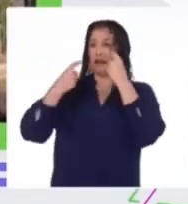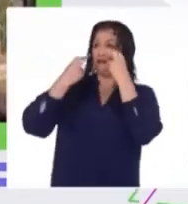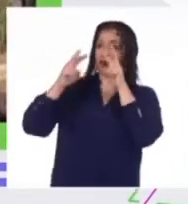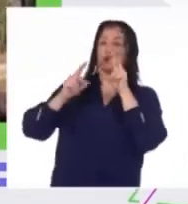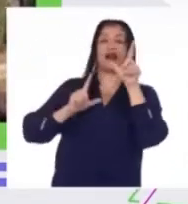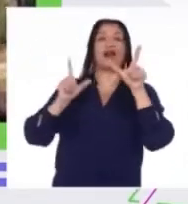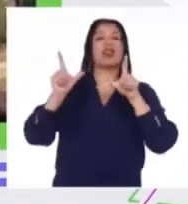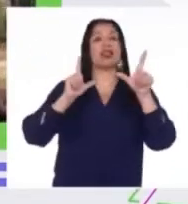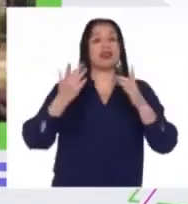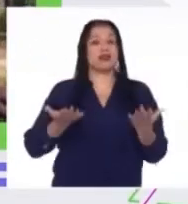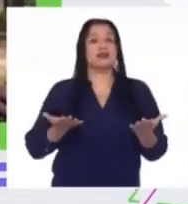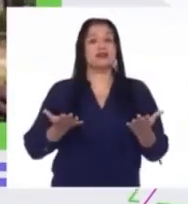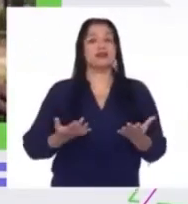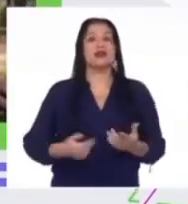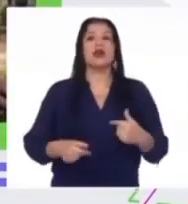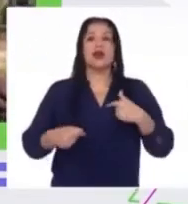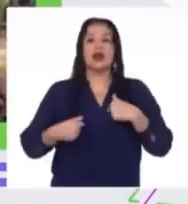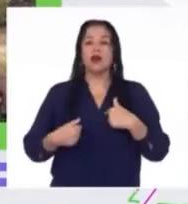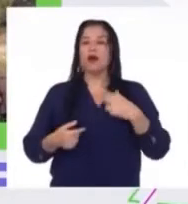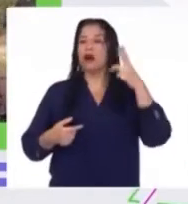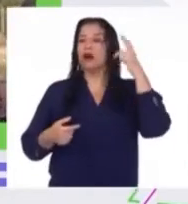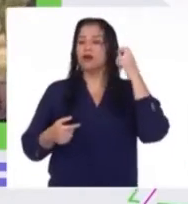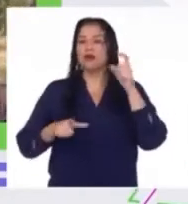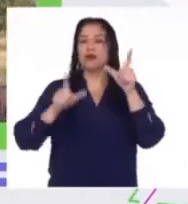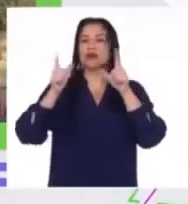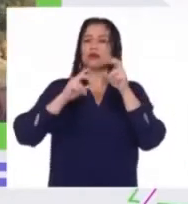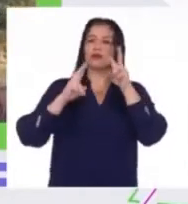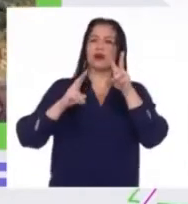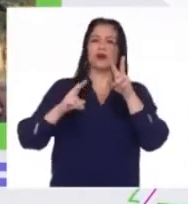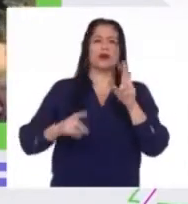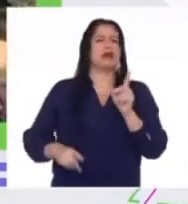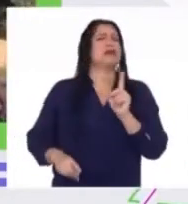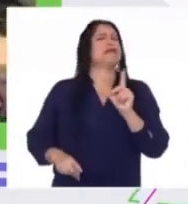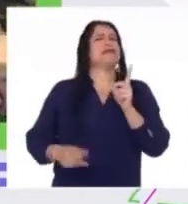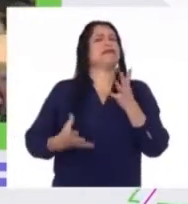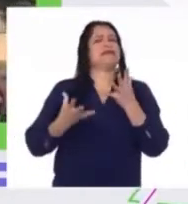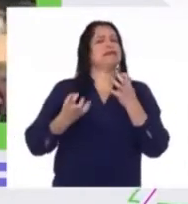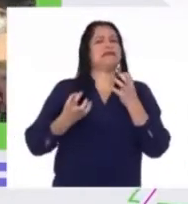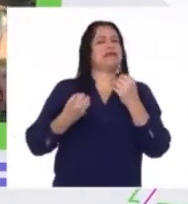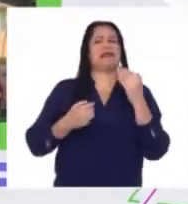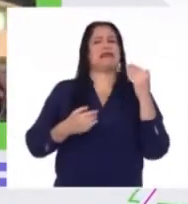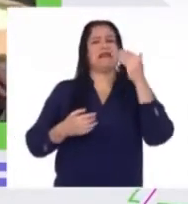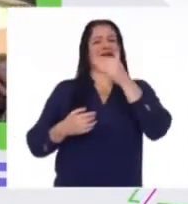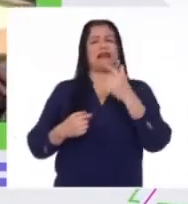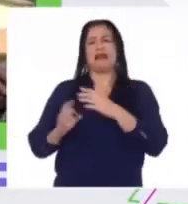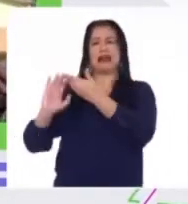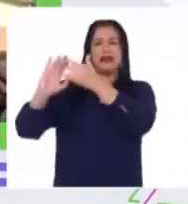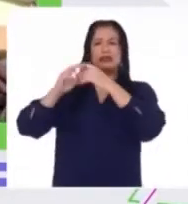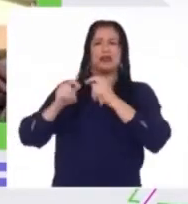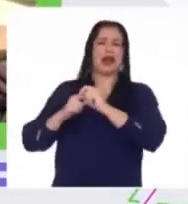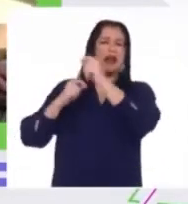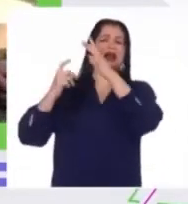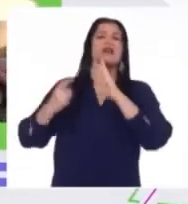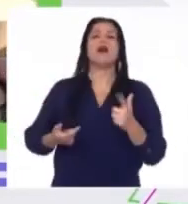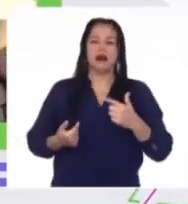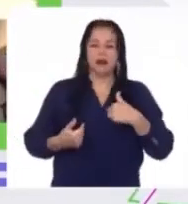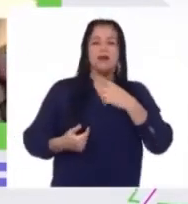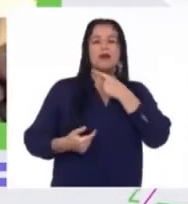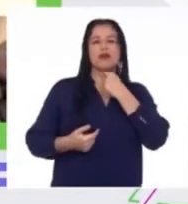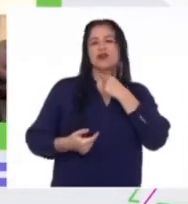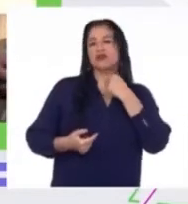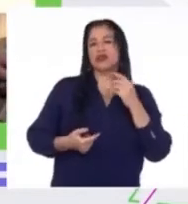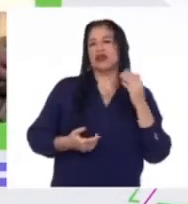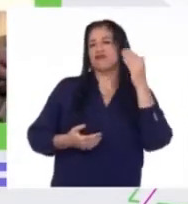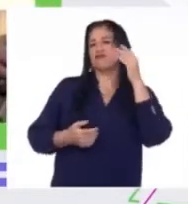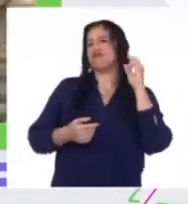y escuchando en la televisión eso, poco me gusta, triste es la vida, ¿no? Y poco nomás me ha